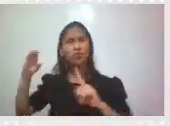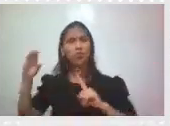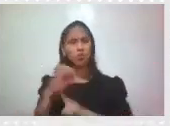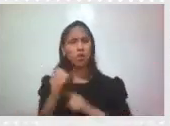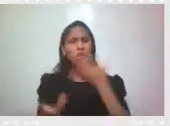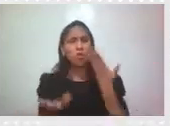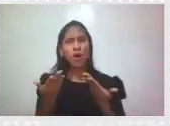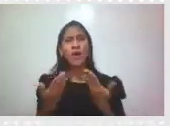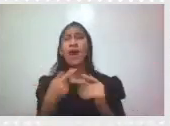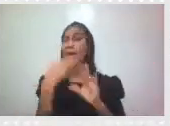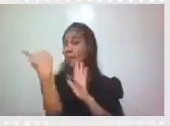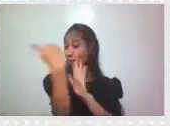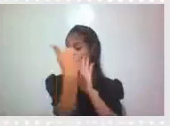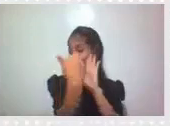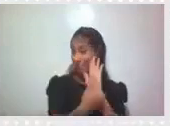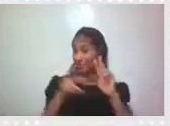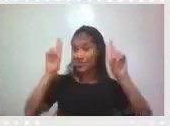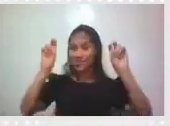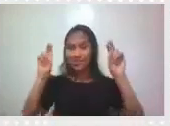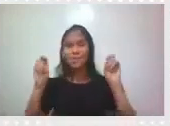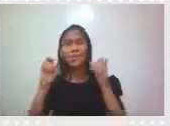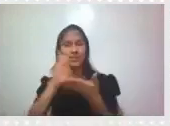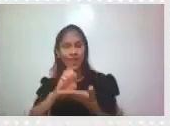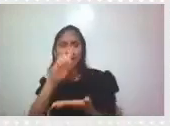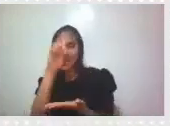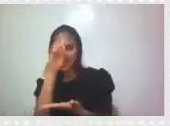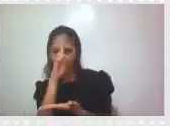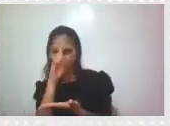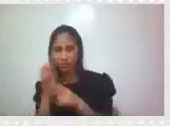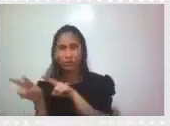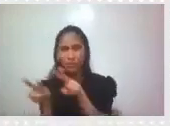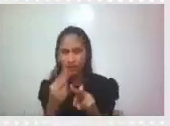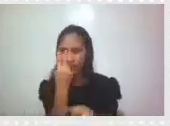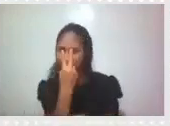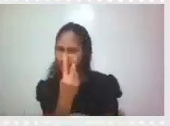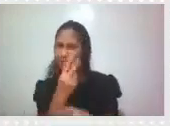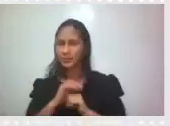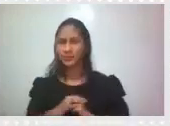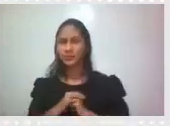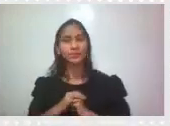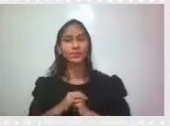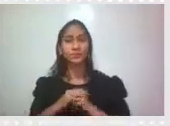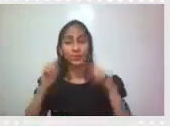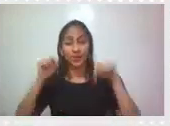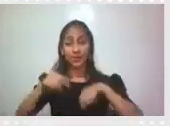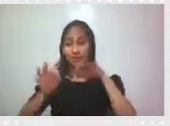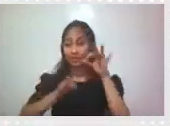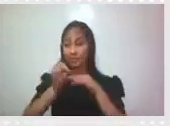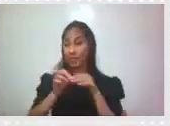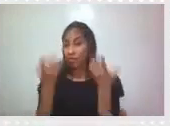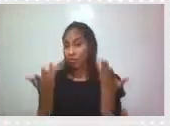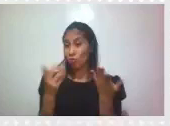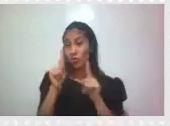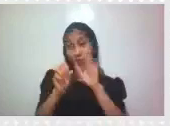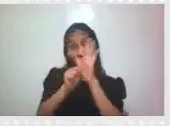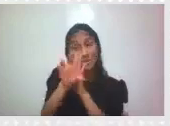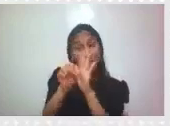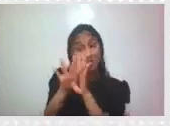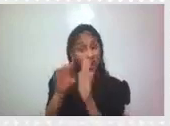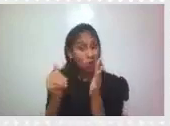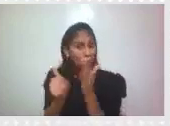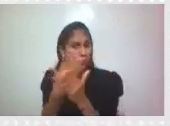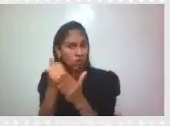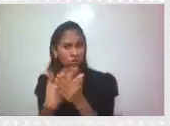material educativo con enfoque intercultural. Y aquí estamos hablando de actualizar nuestros videos, de contar